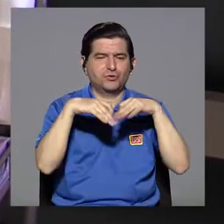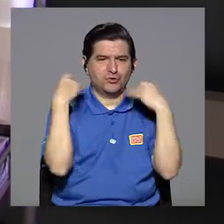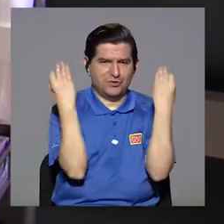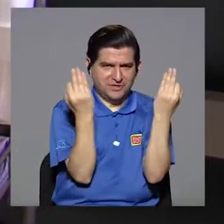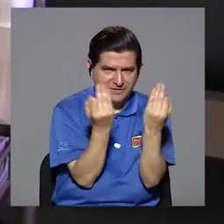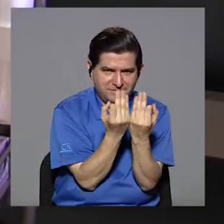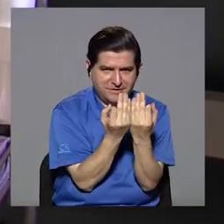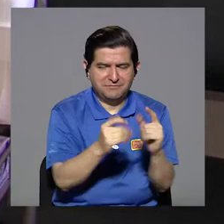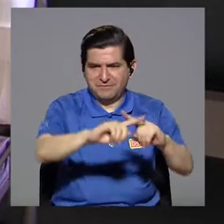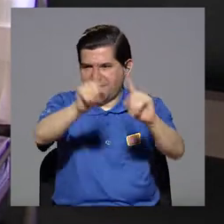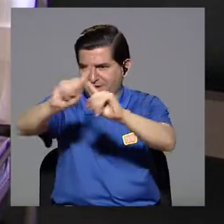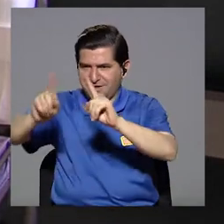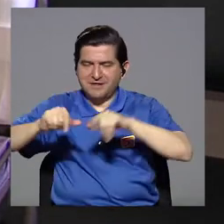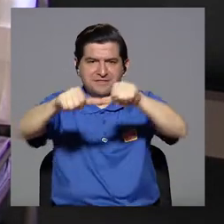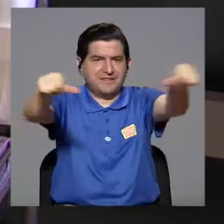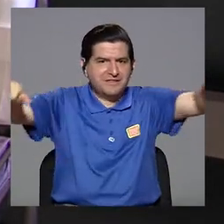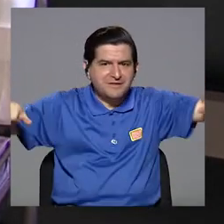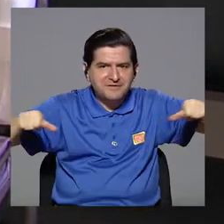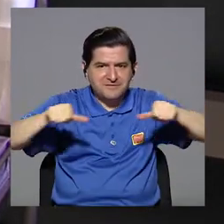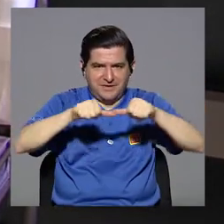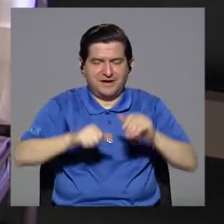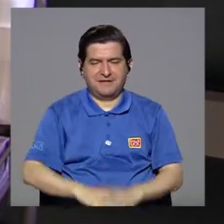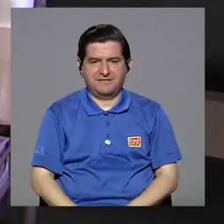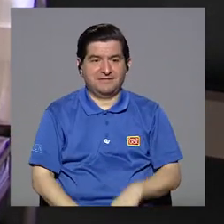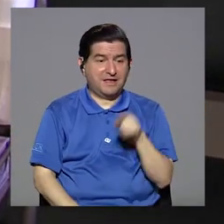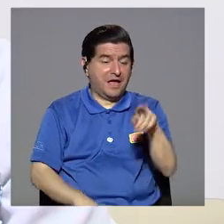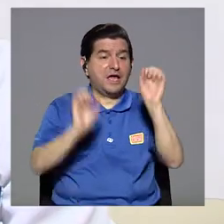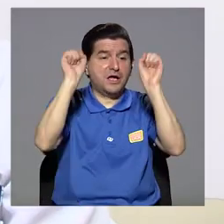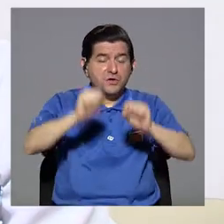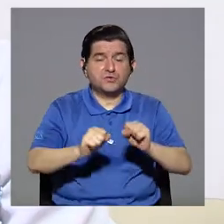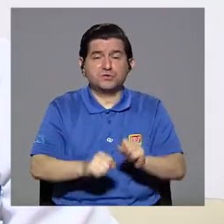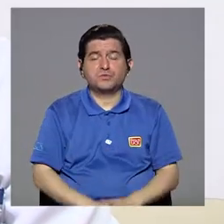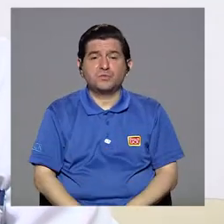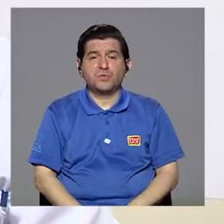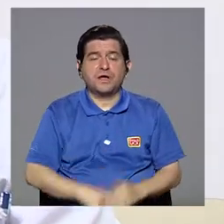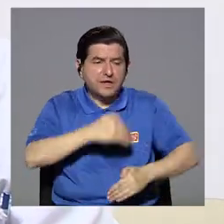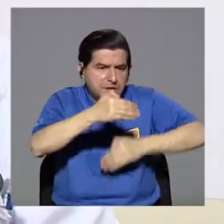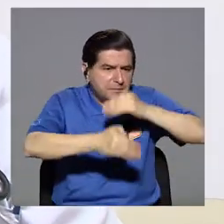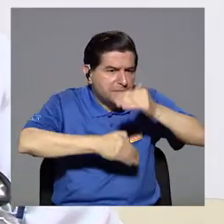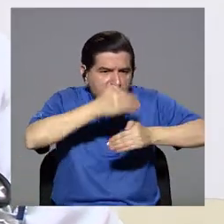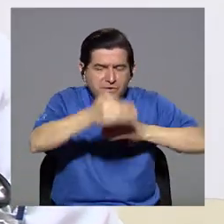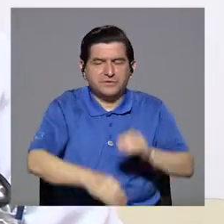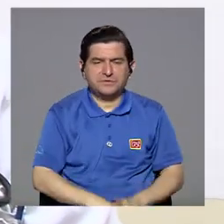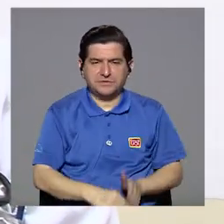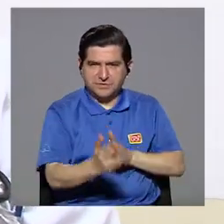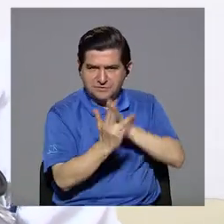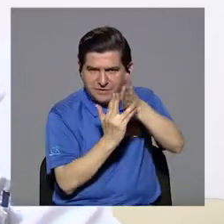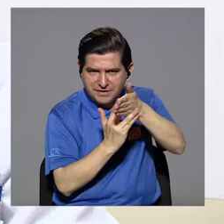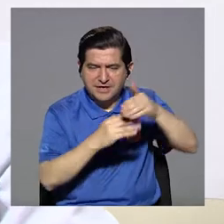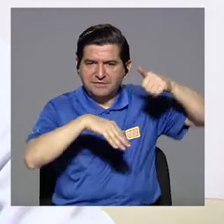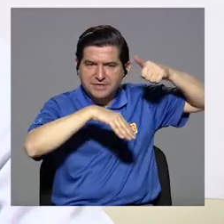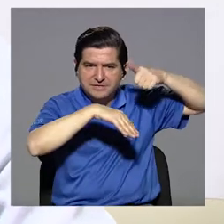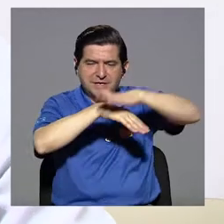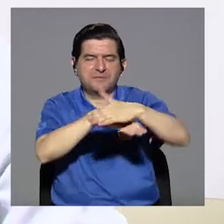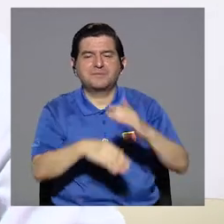médicos familiares de las graves diversas zonas son los que pueden canalizar a través de ellos para que ser enviados a